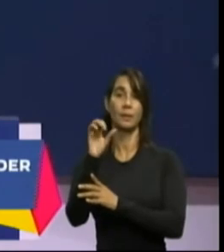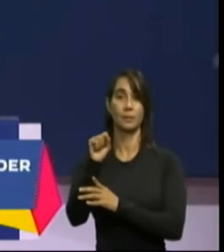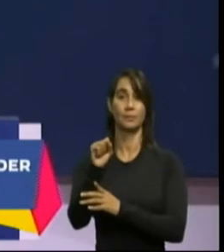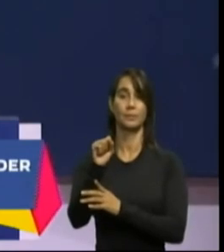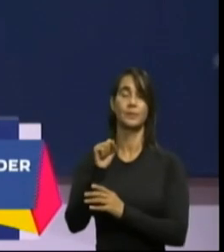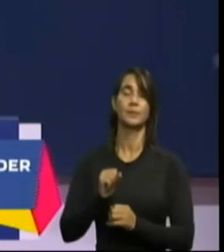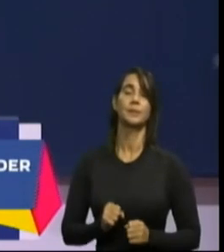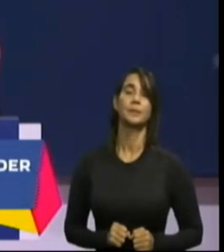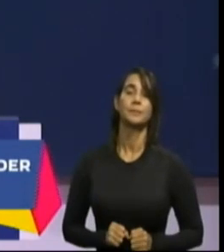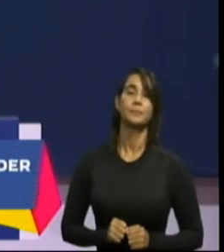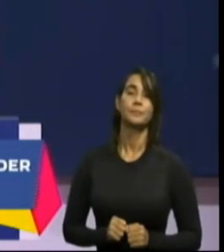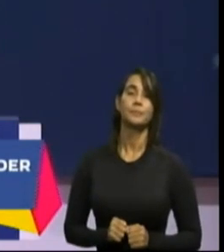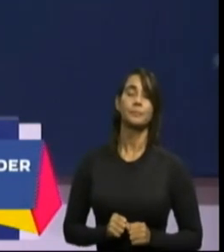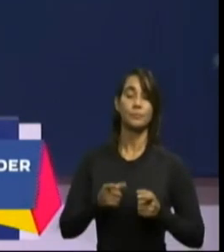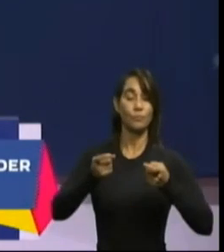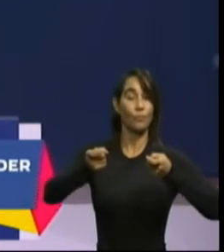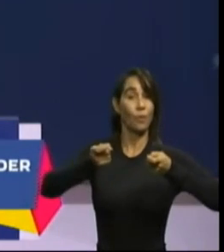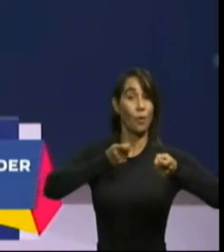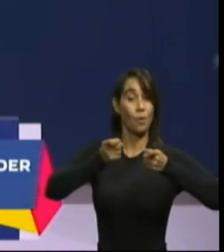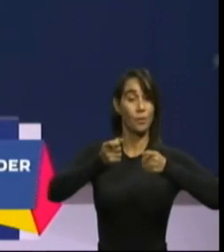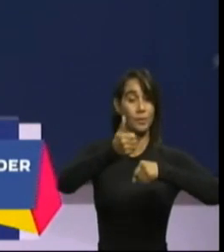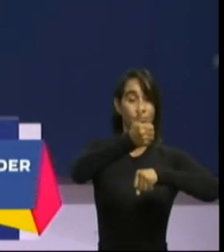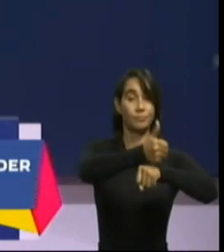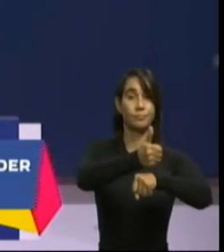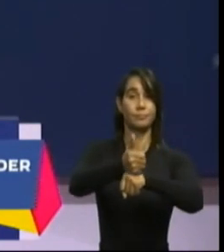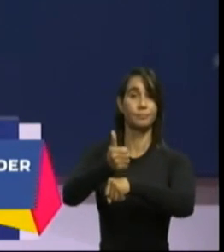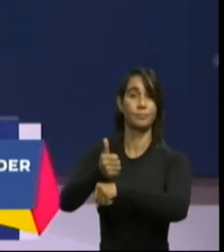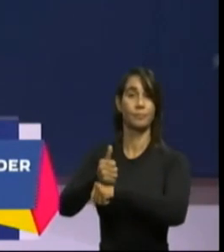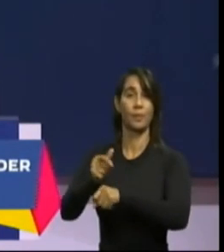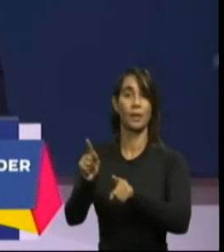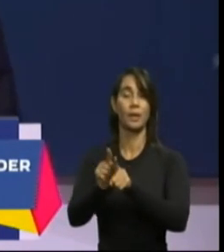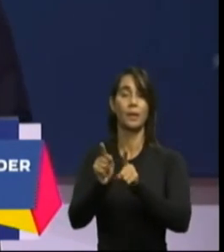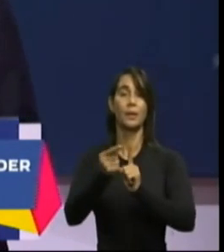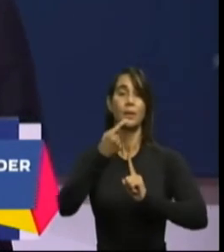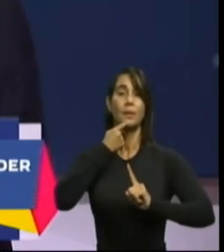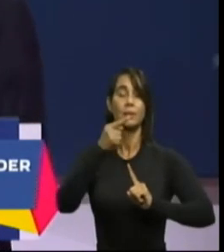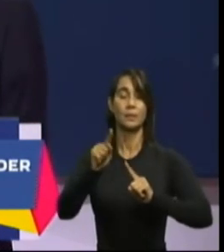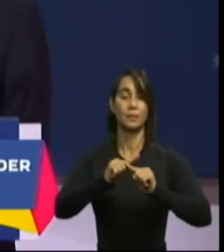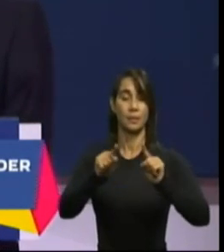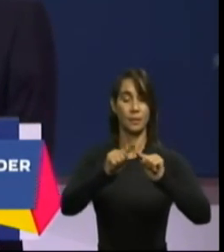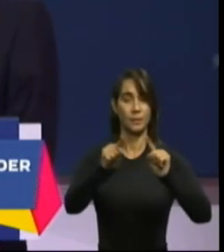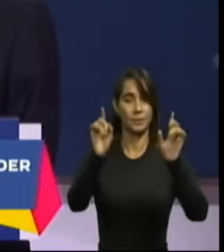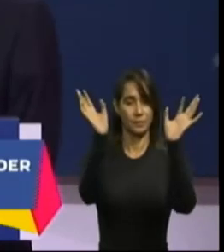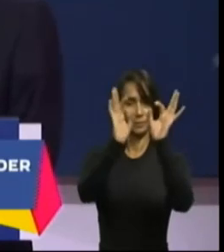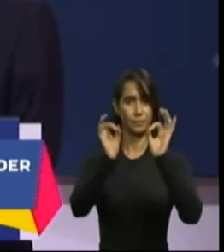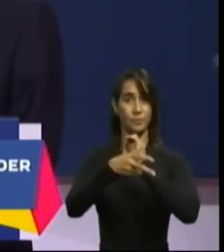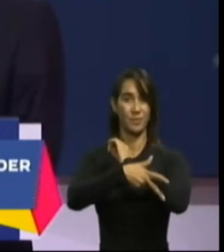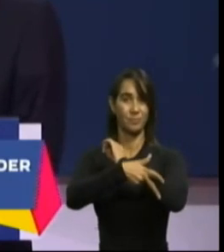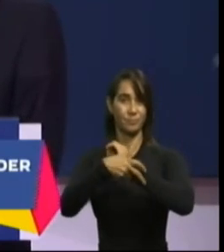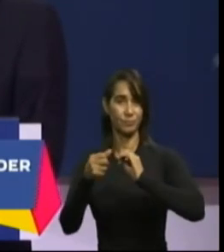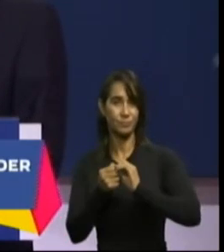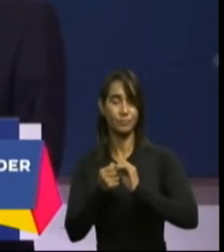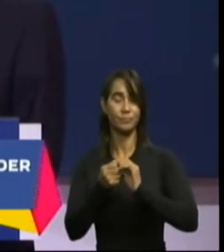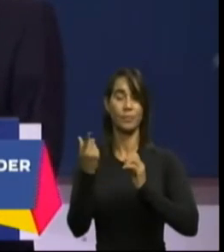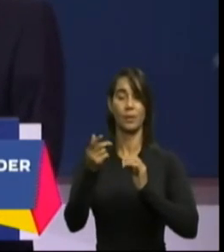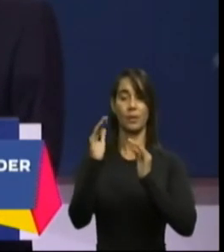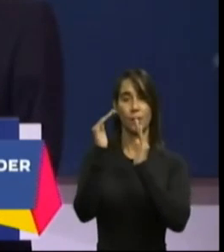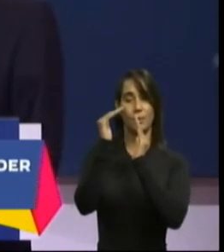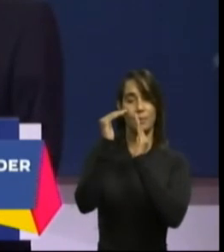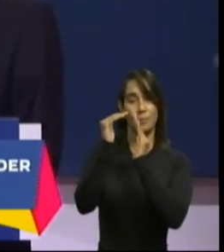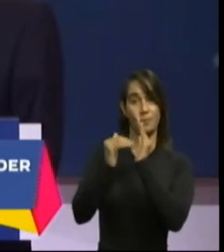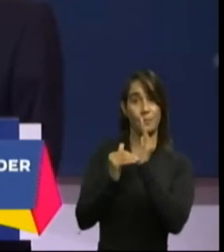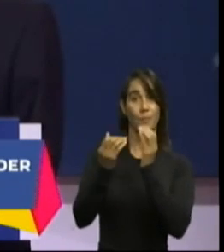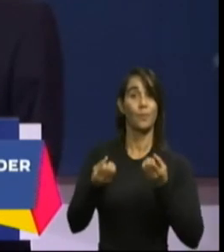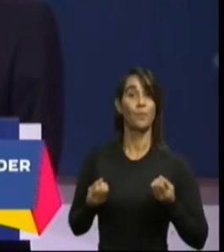Pueblo. Los controles establecidos garantizan que las diversas formas de corrupción hayan